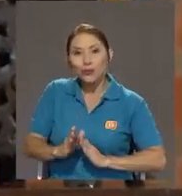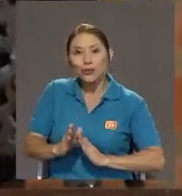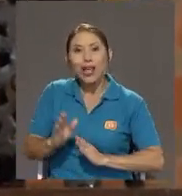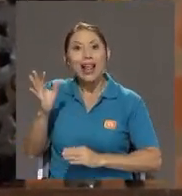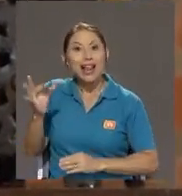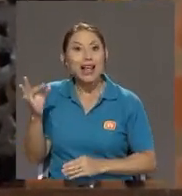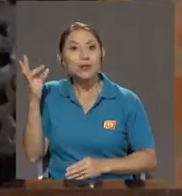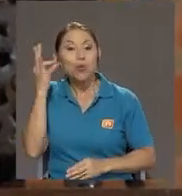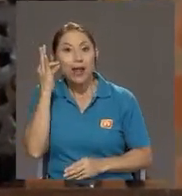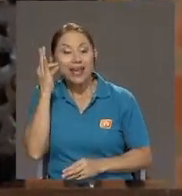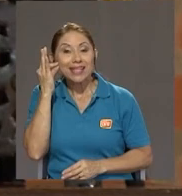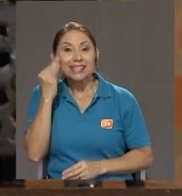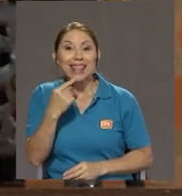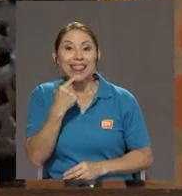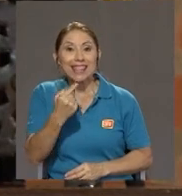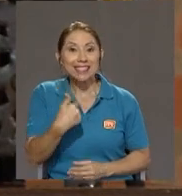tener